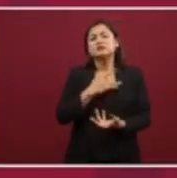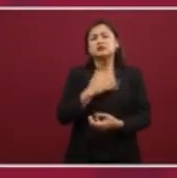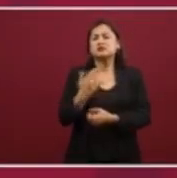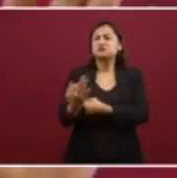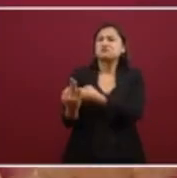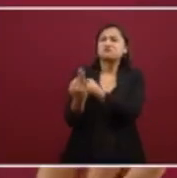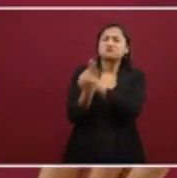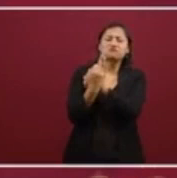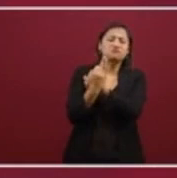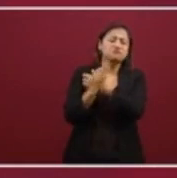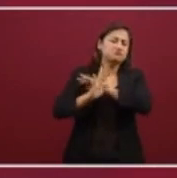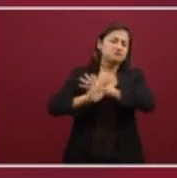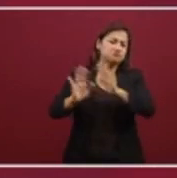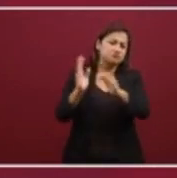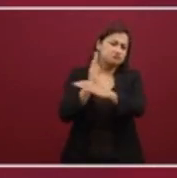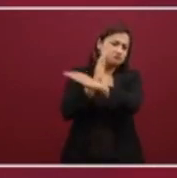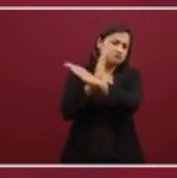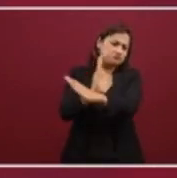y puede uno resistir